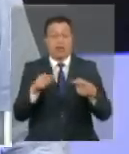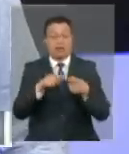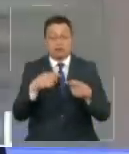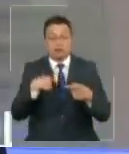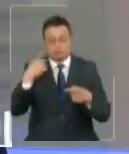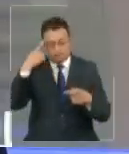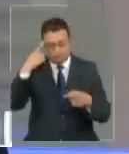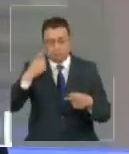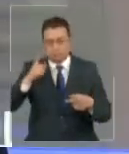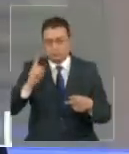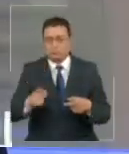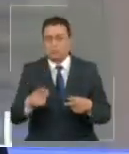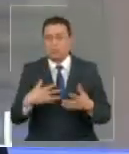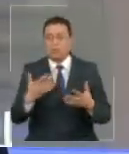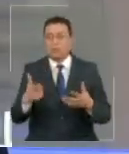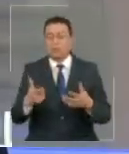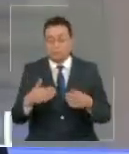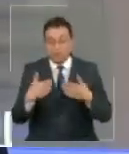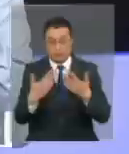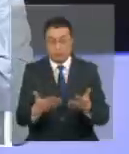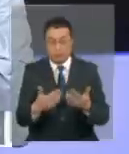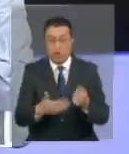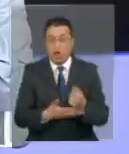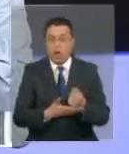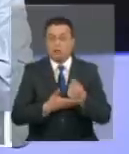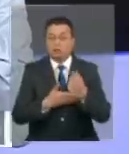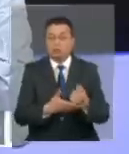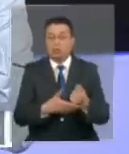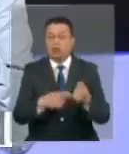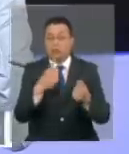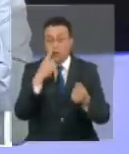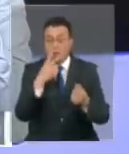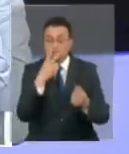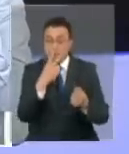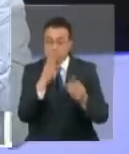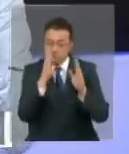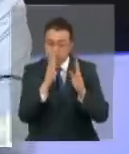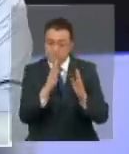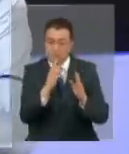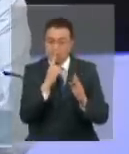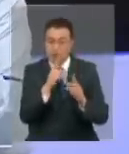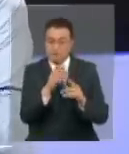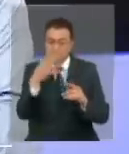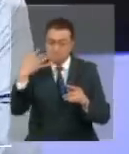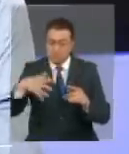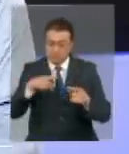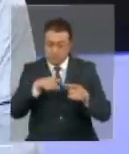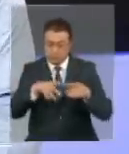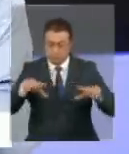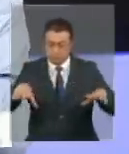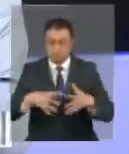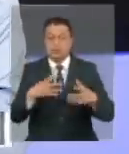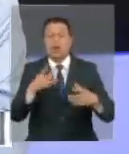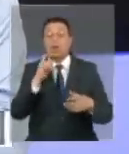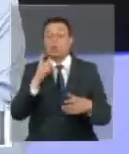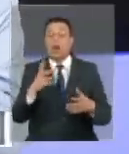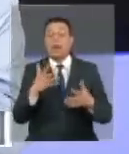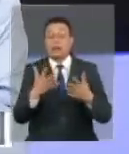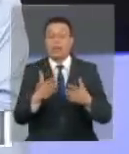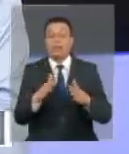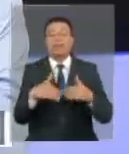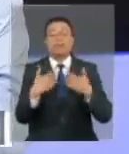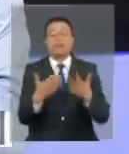tengo que tomar decisiones y voy a generar un foco y una medida principal en mi gestión, va a ser